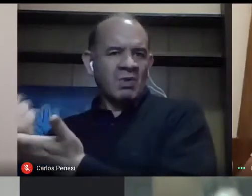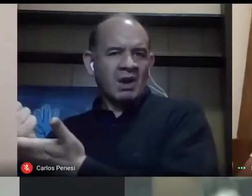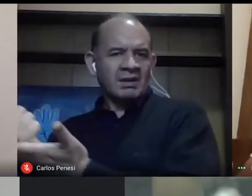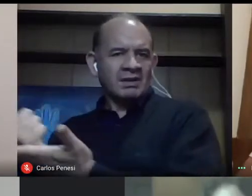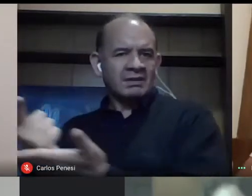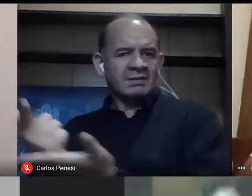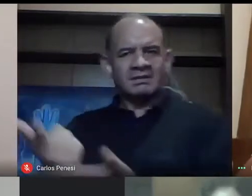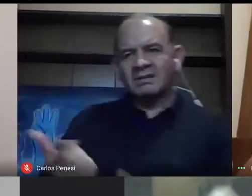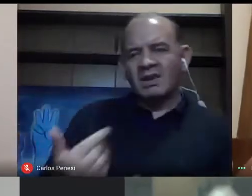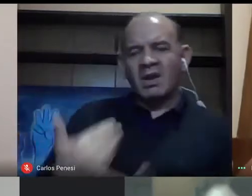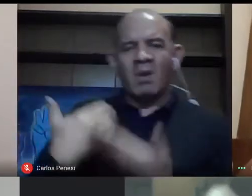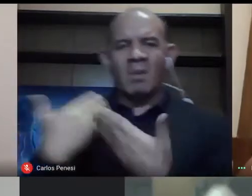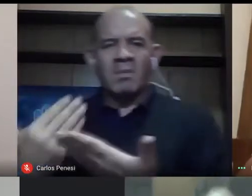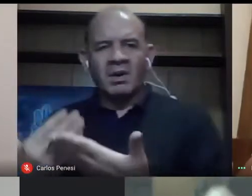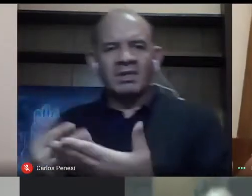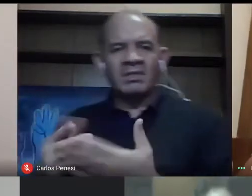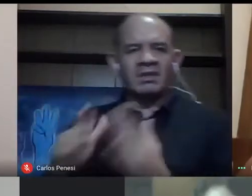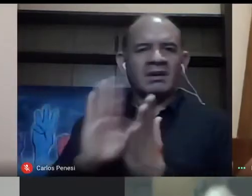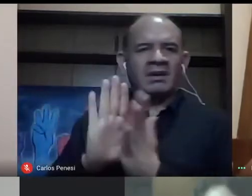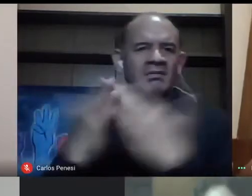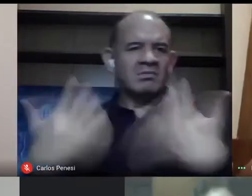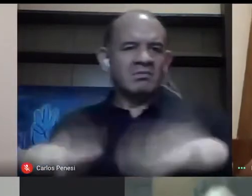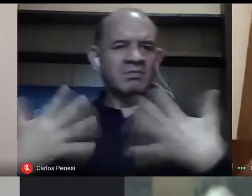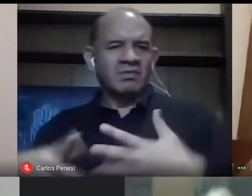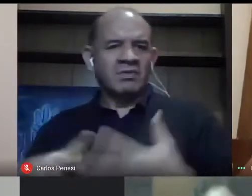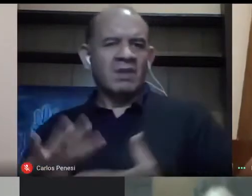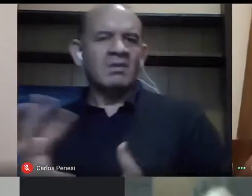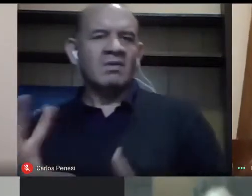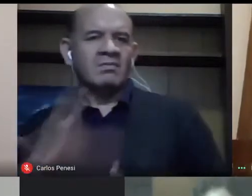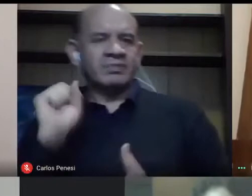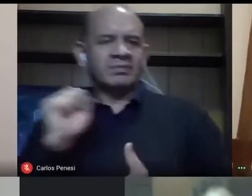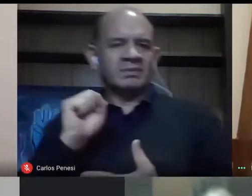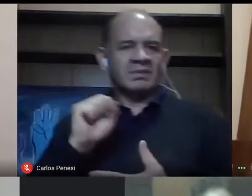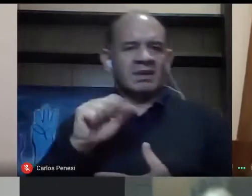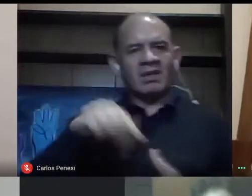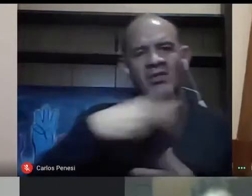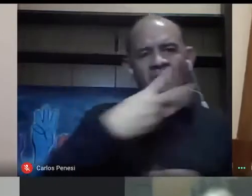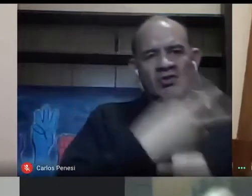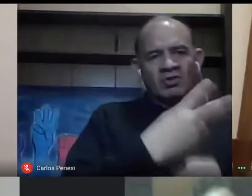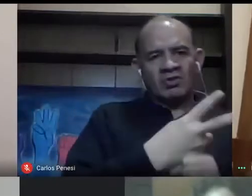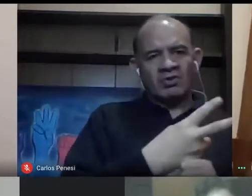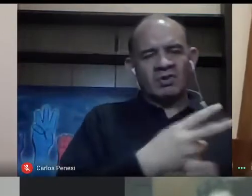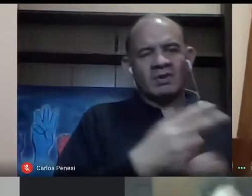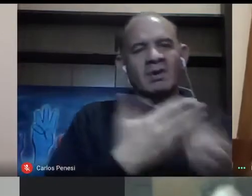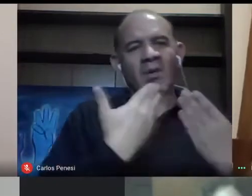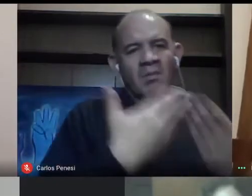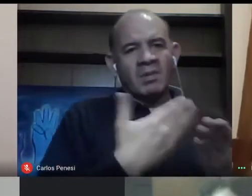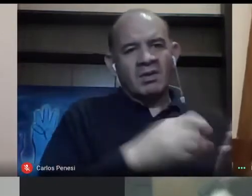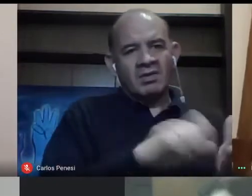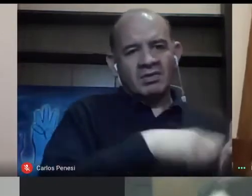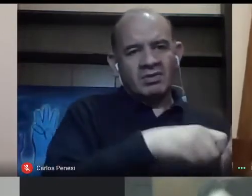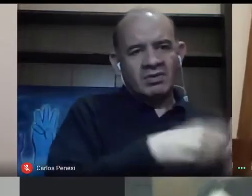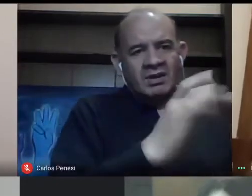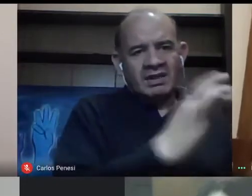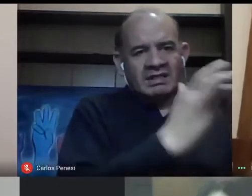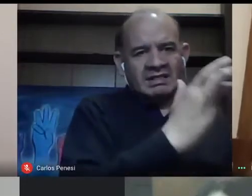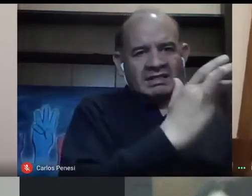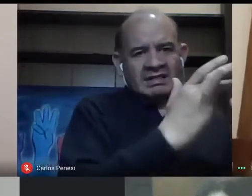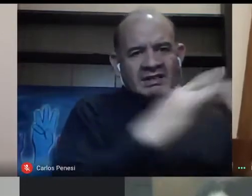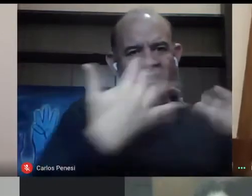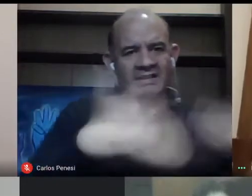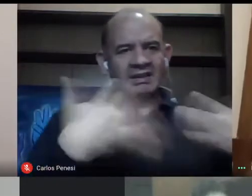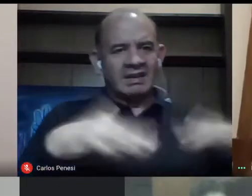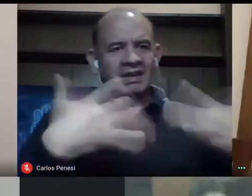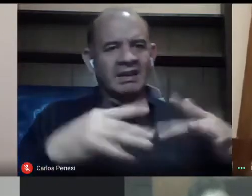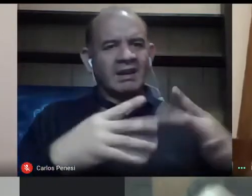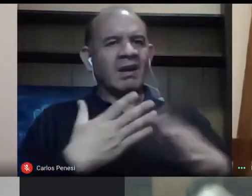muchas veces no permitía que un libro se pueda hacer rápidamente accesible. Y dos, que esos libros que se hacen accesibles, hoy donde la tecnología nos permite